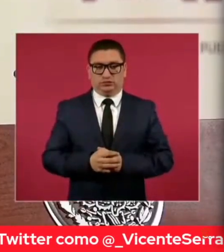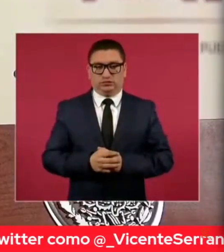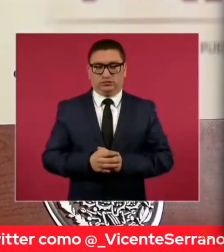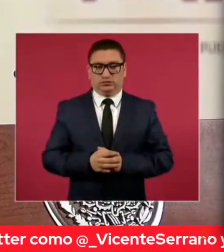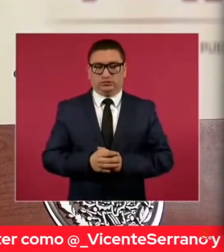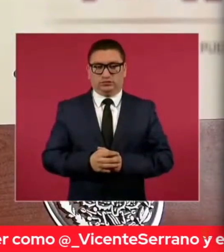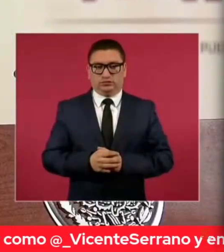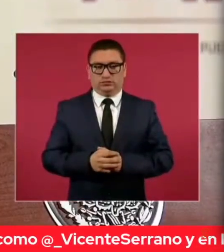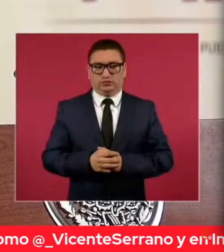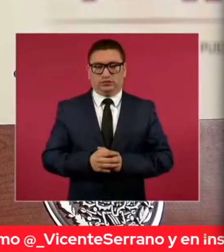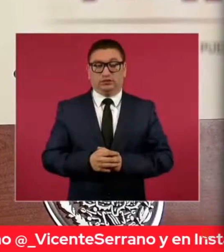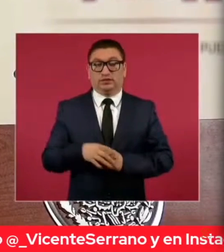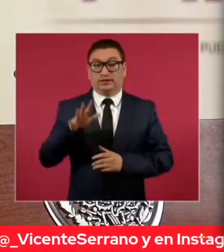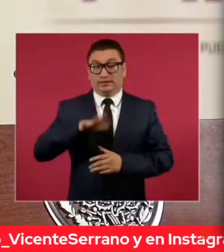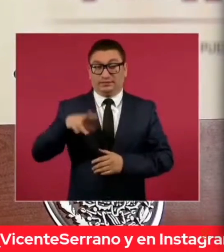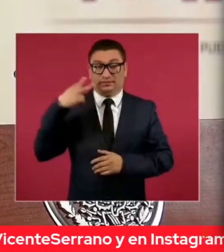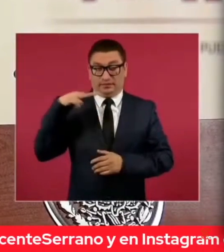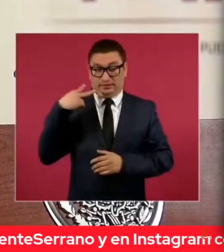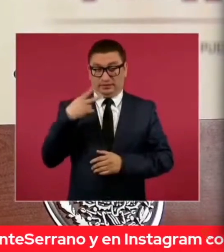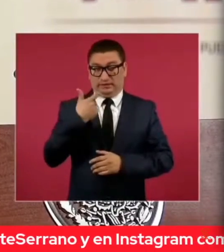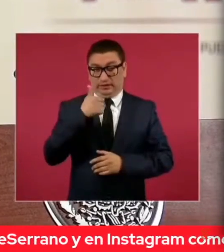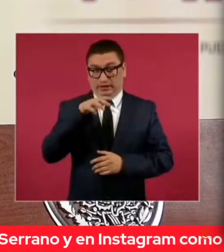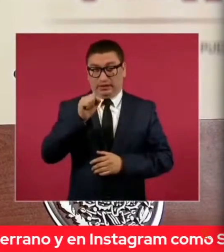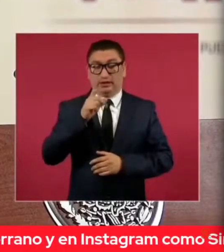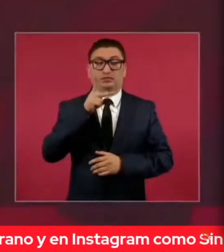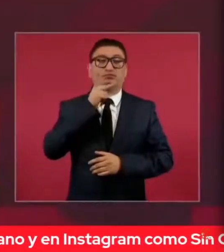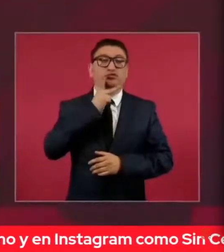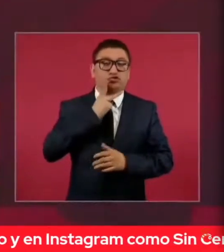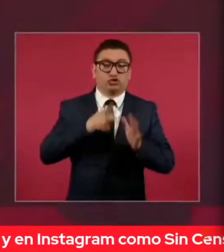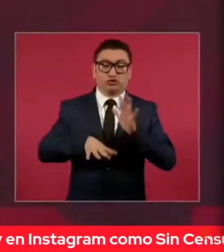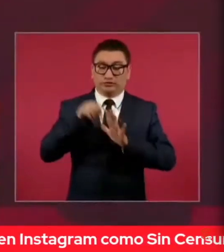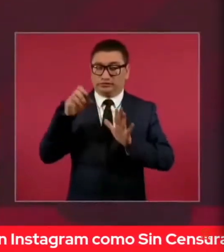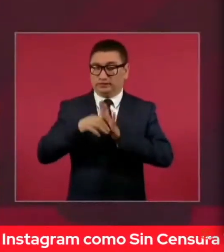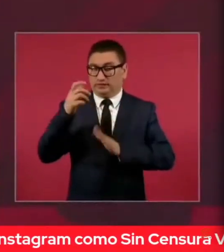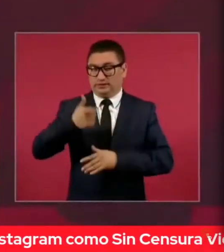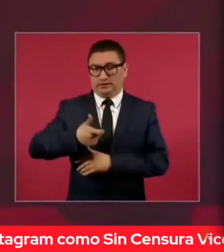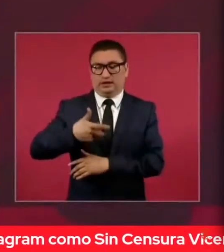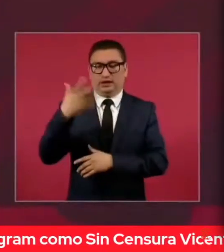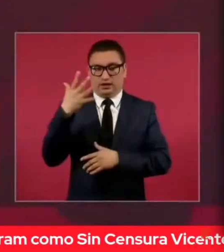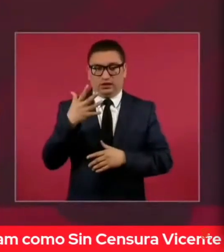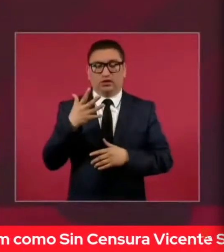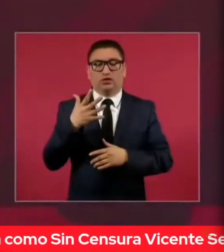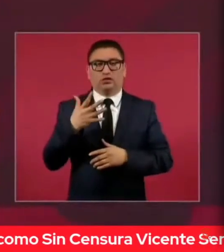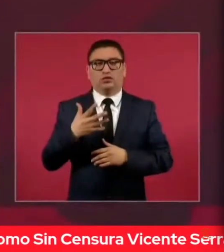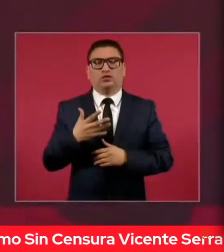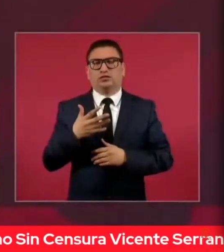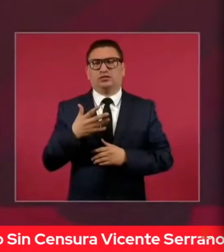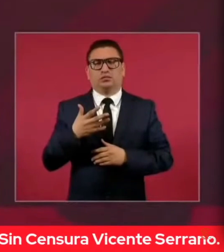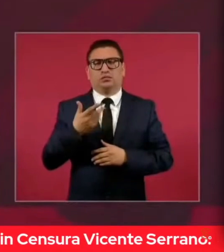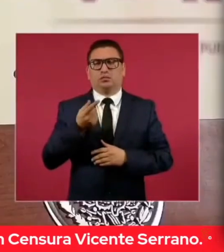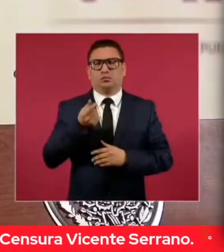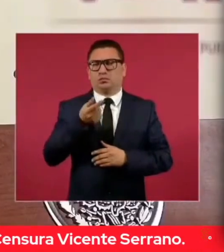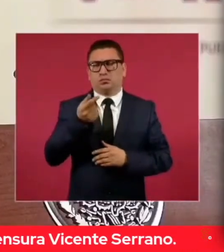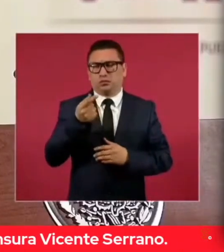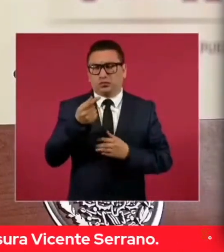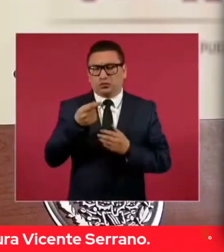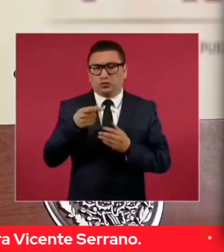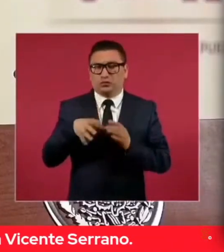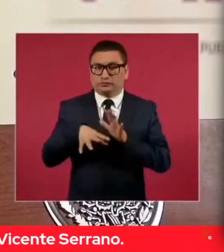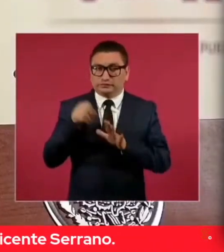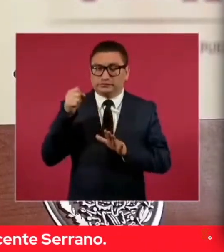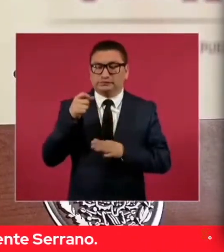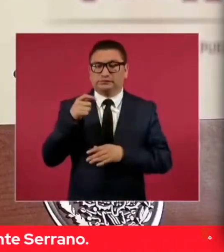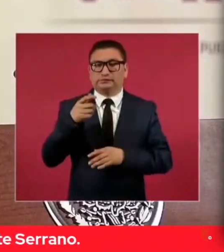extraían gas, petróleo, carísimo, muy poco, pero